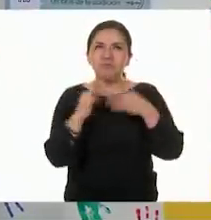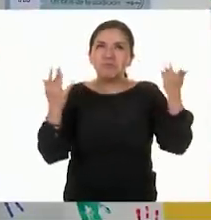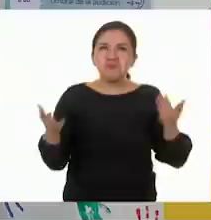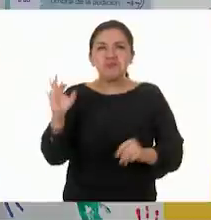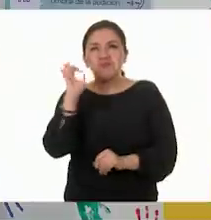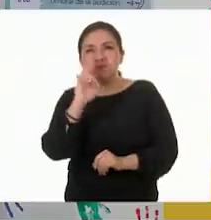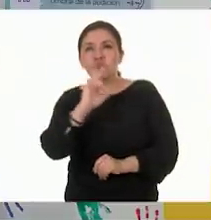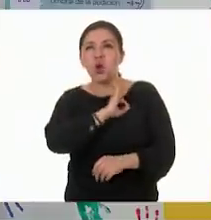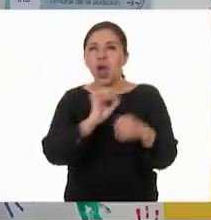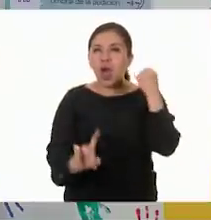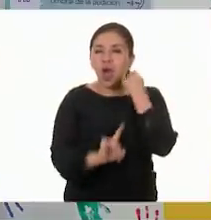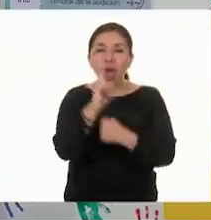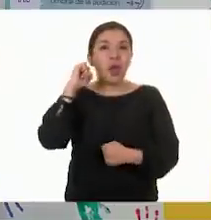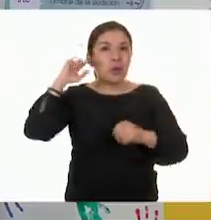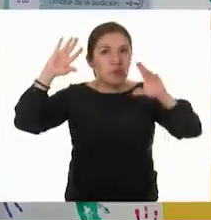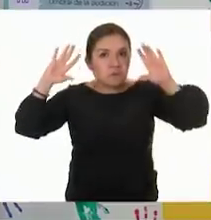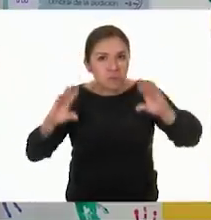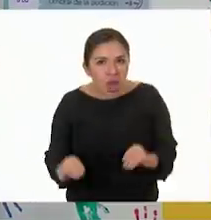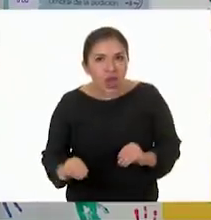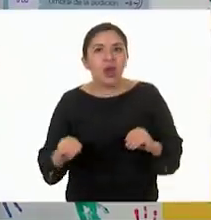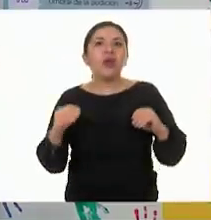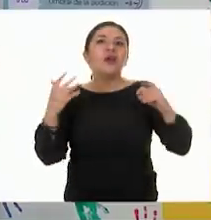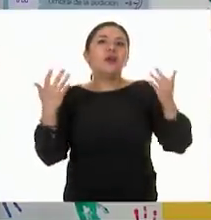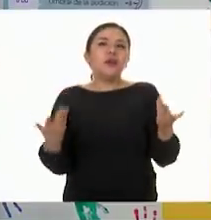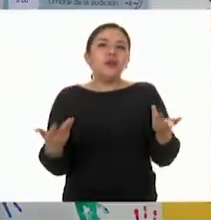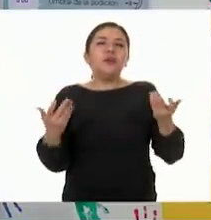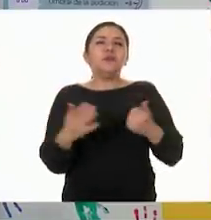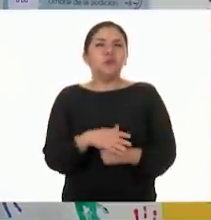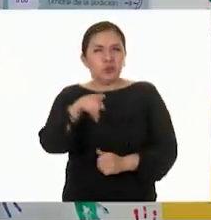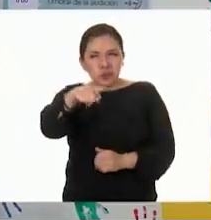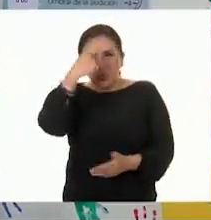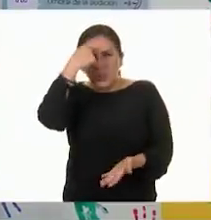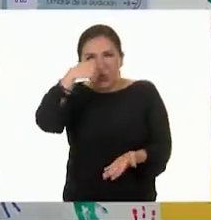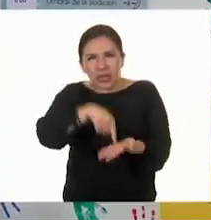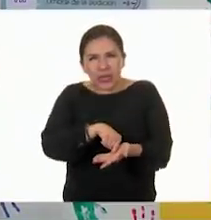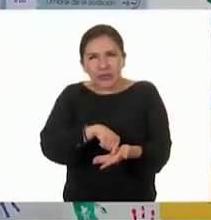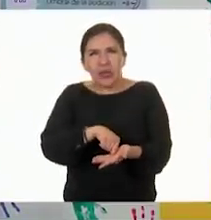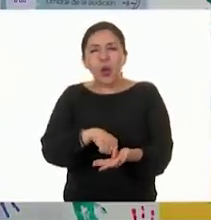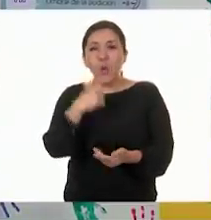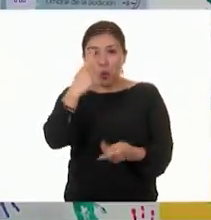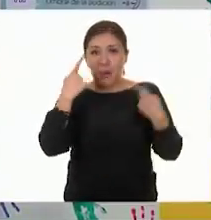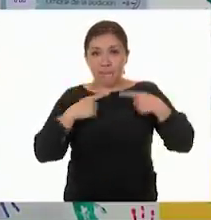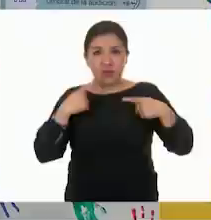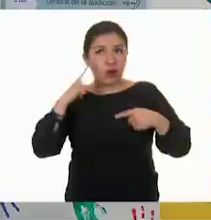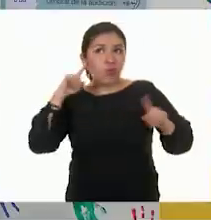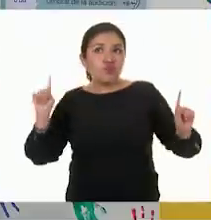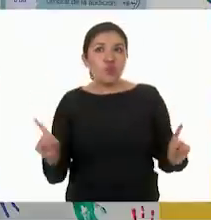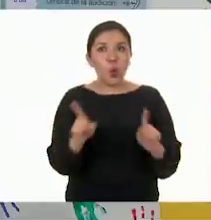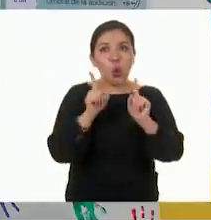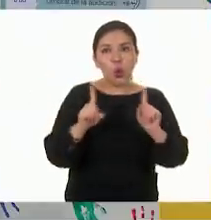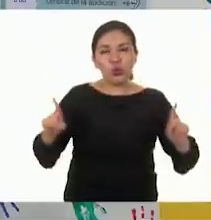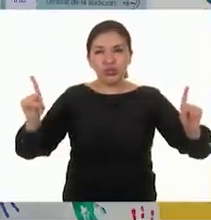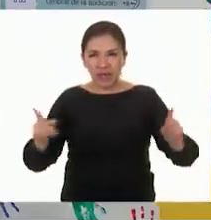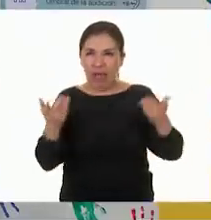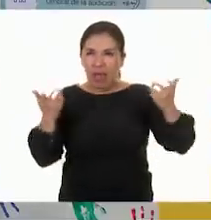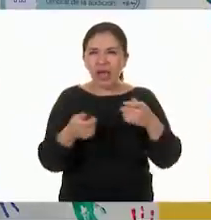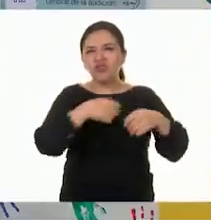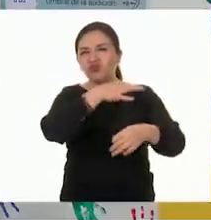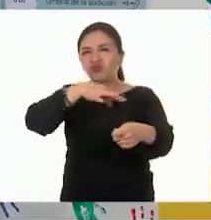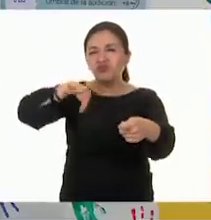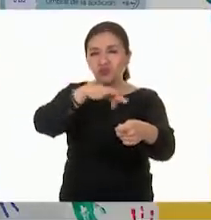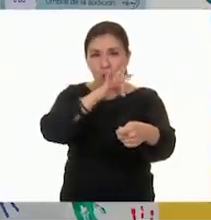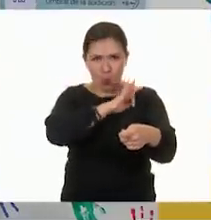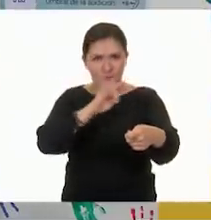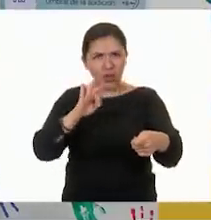vez nos pueden ocasionar una pérdida de la audición, ¿crees que un músico o alguien que se dedica a la música